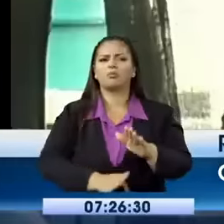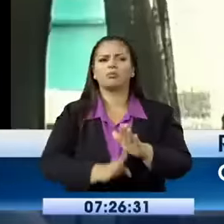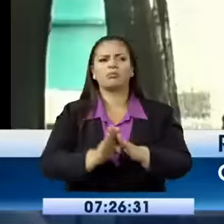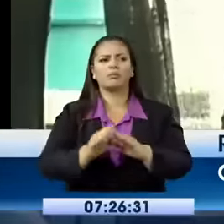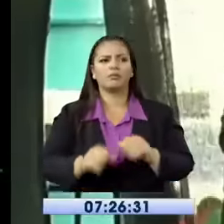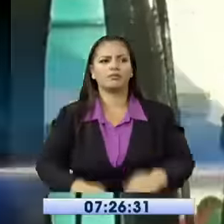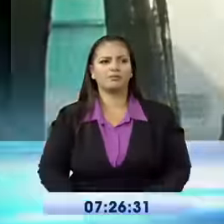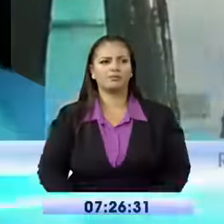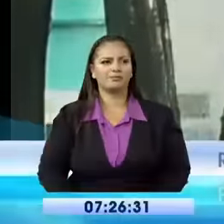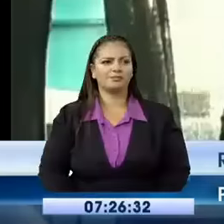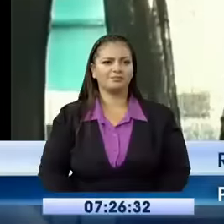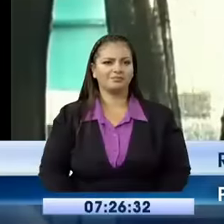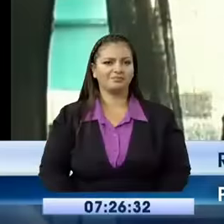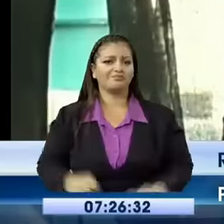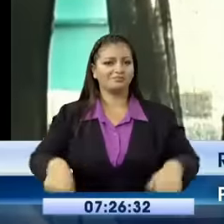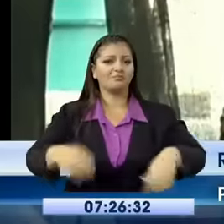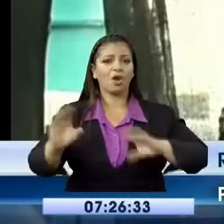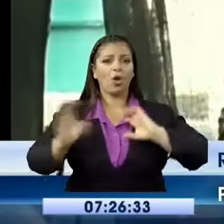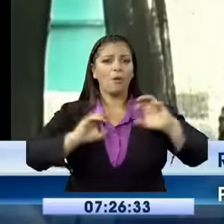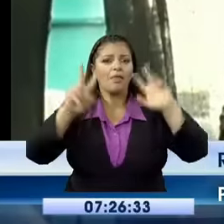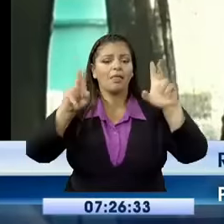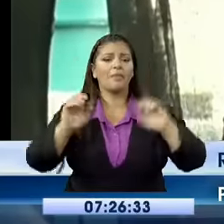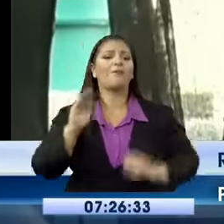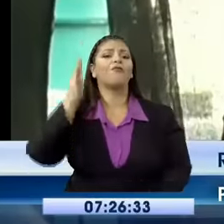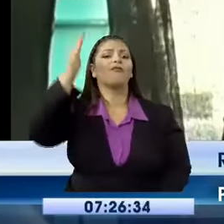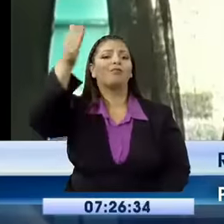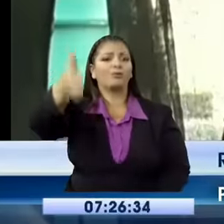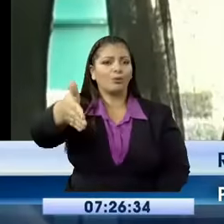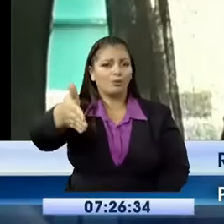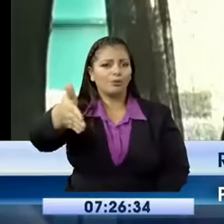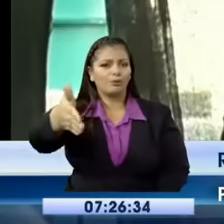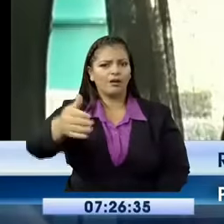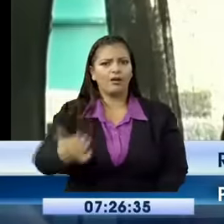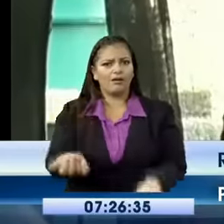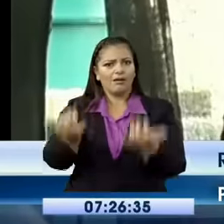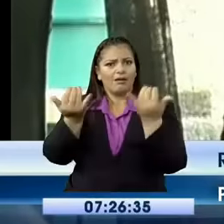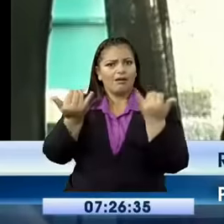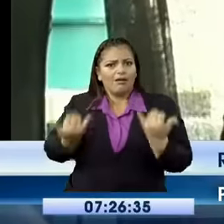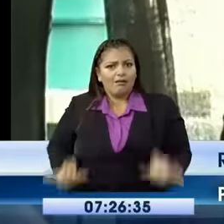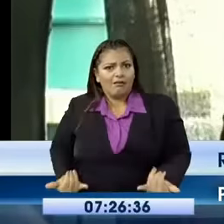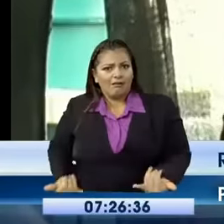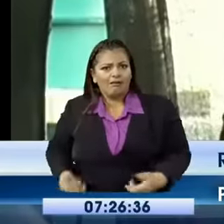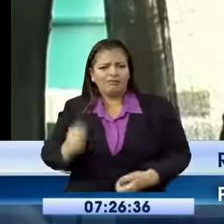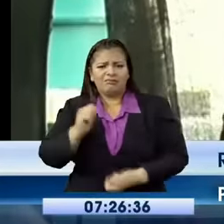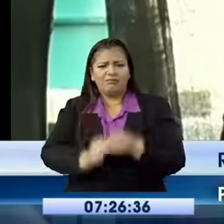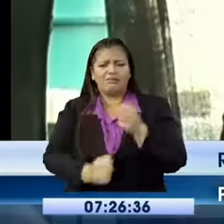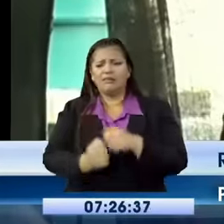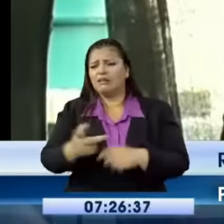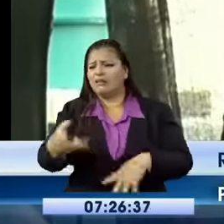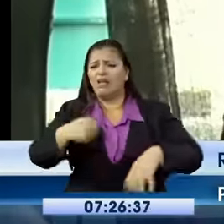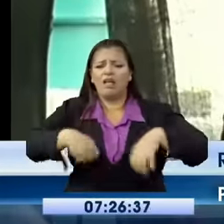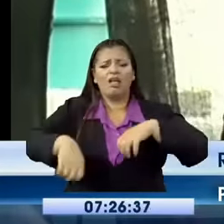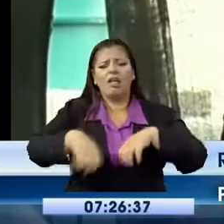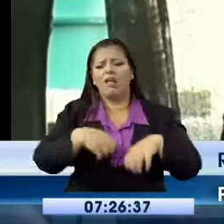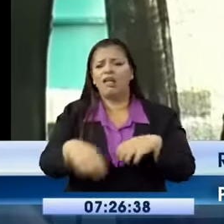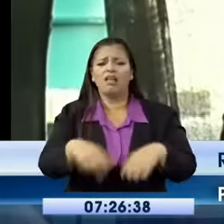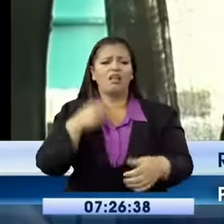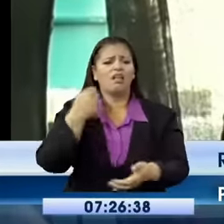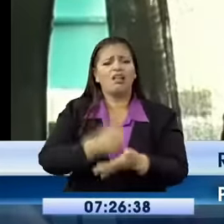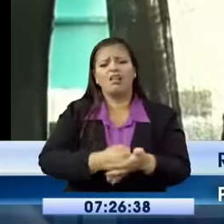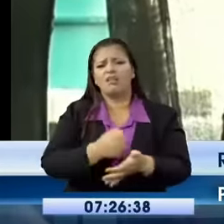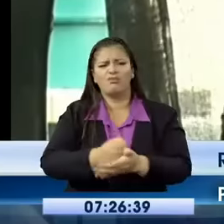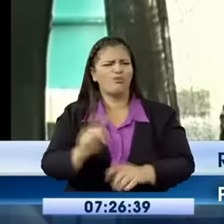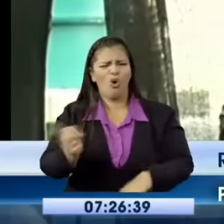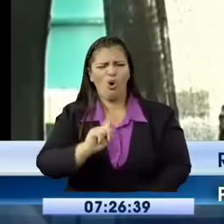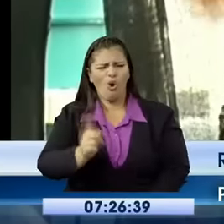venido a hablar de futuro las dificultades no nos detendrán ya estamos